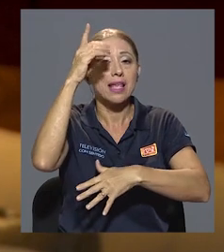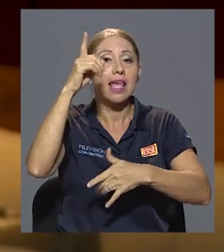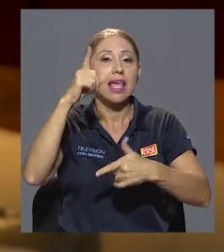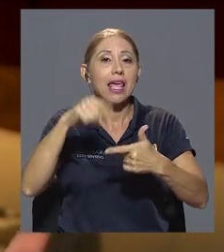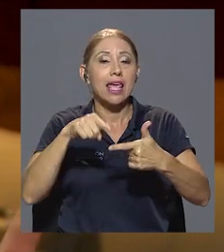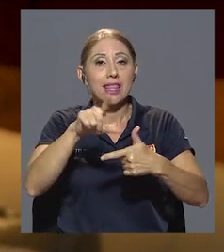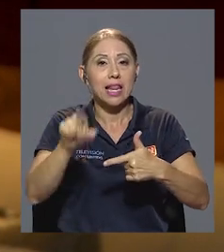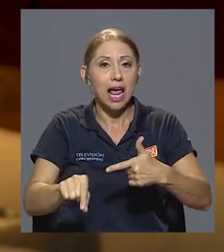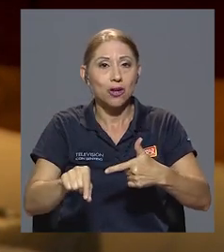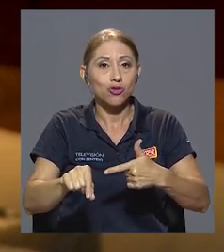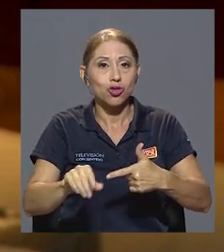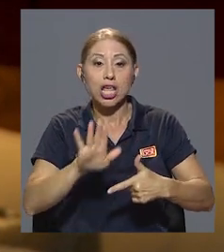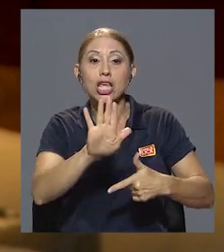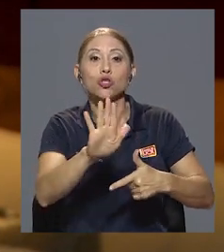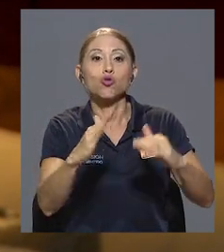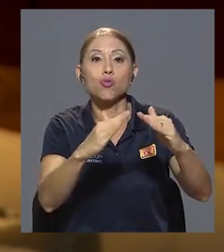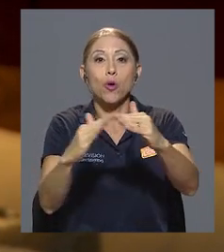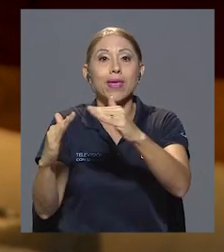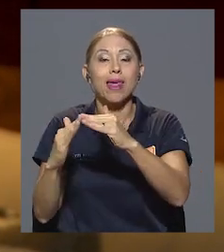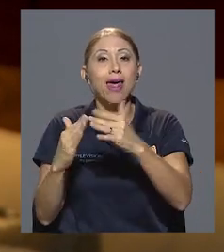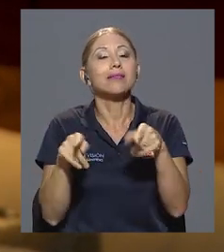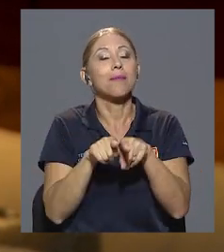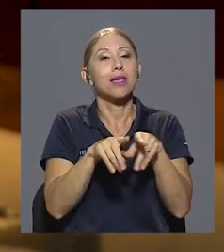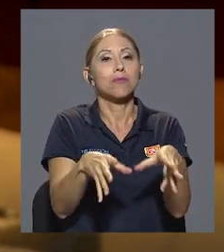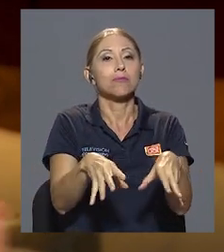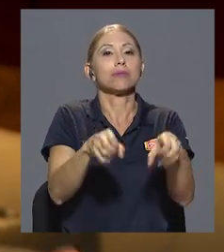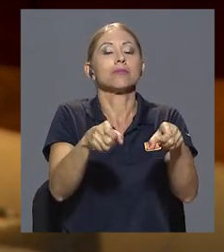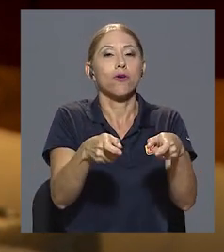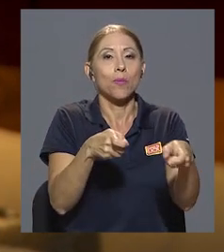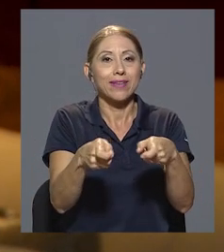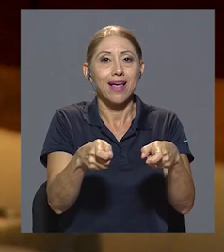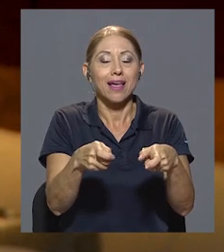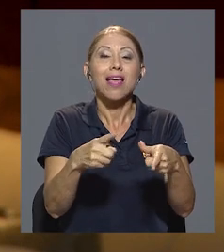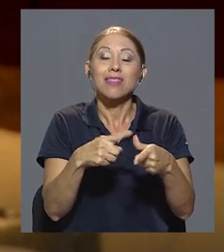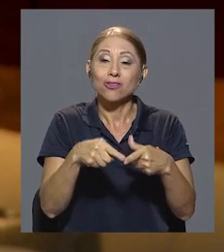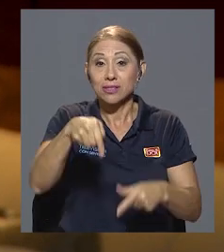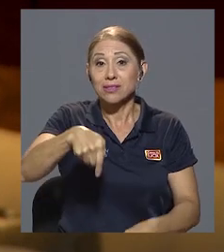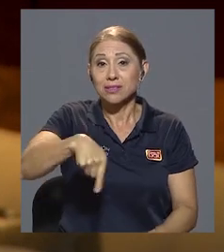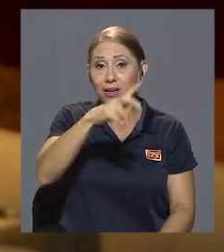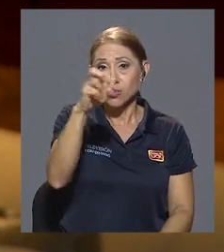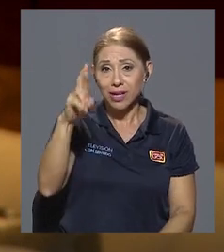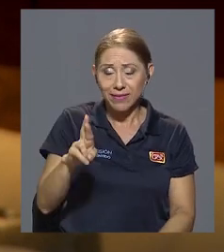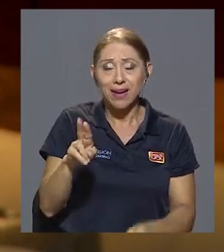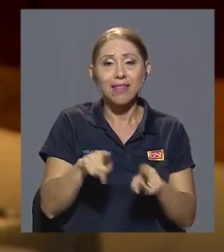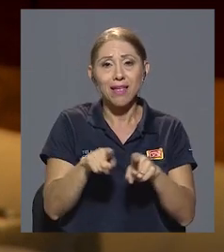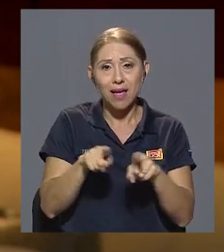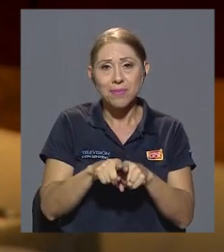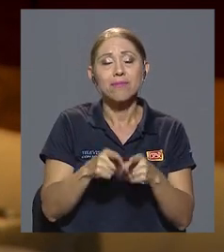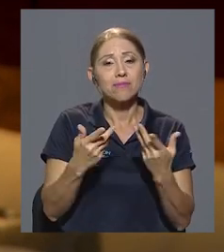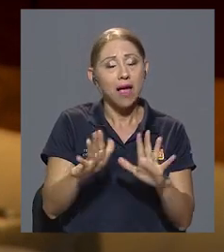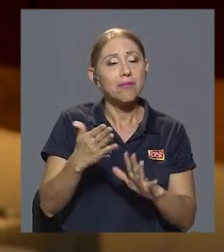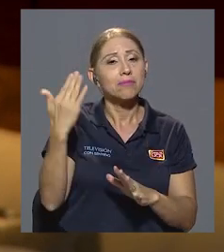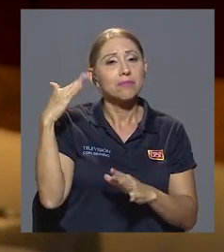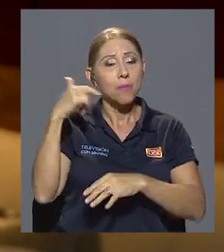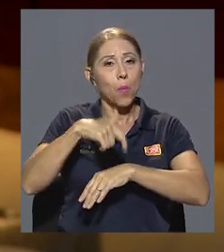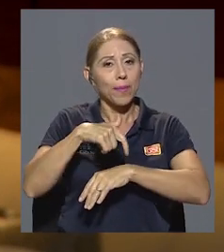y sus propiedades fueron confiscadas entonces en costa rica también hemos tenido en momentos